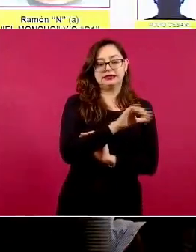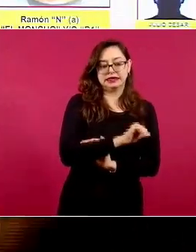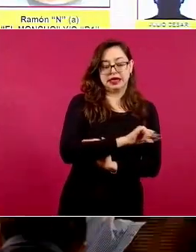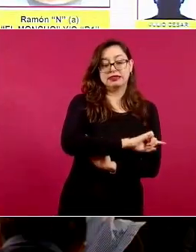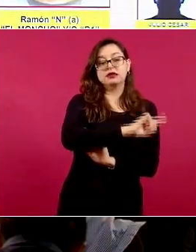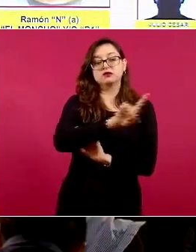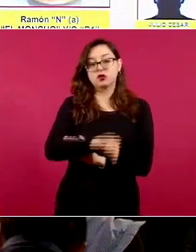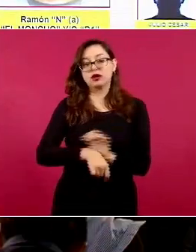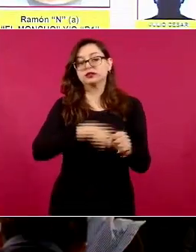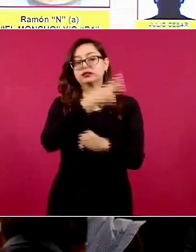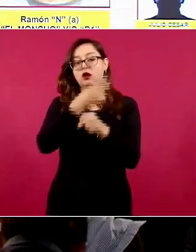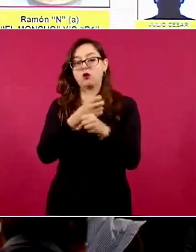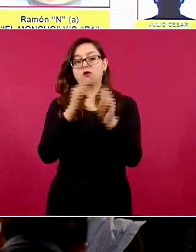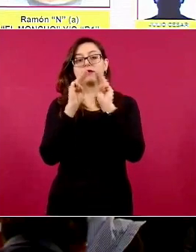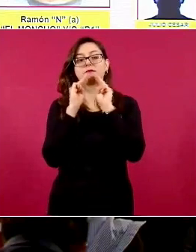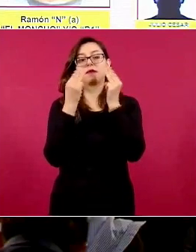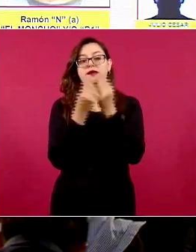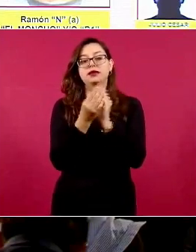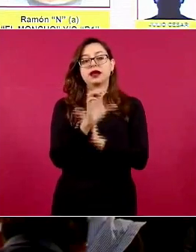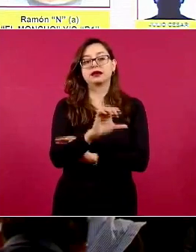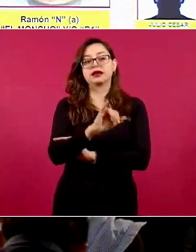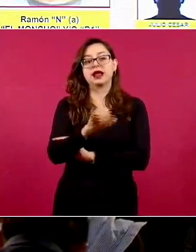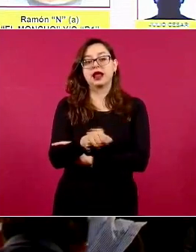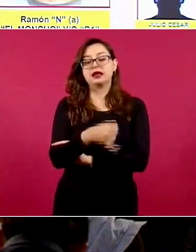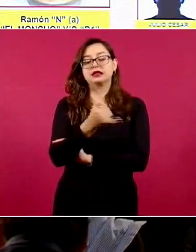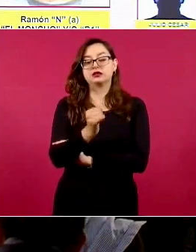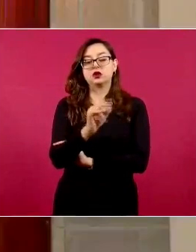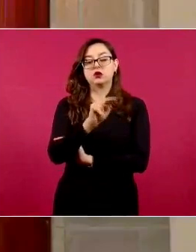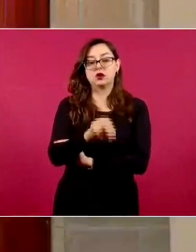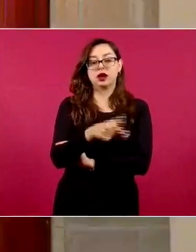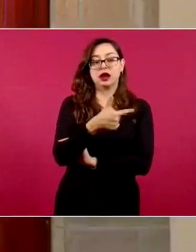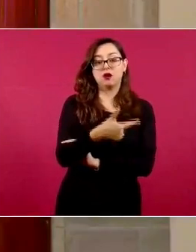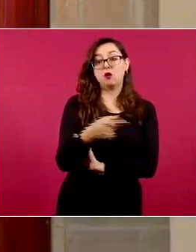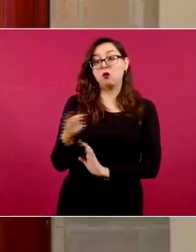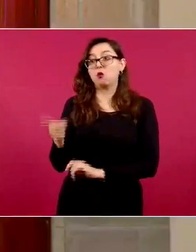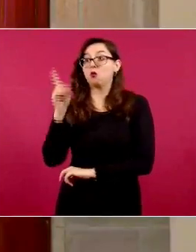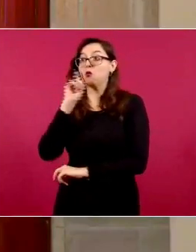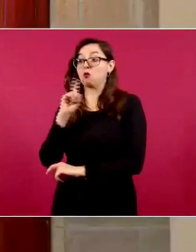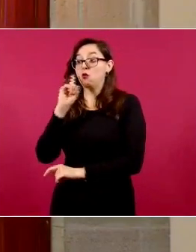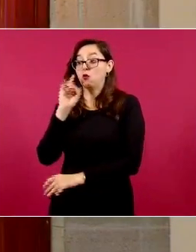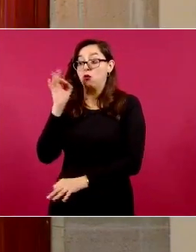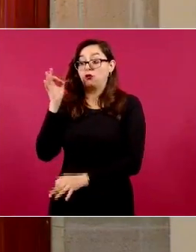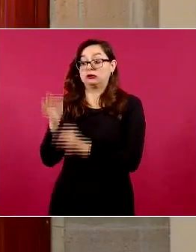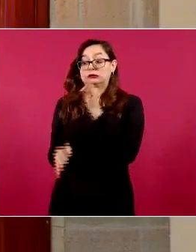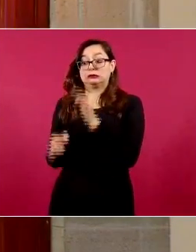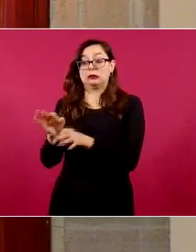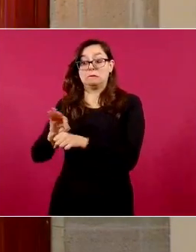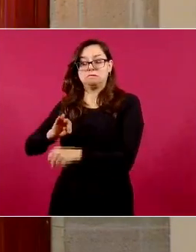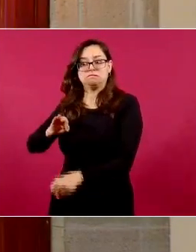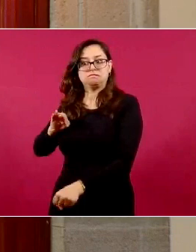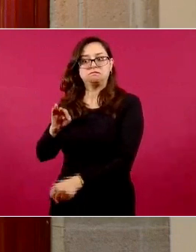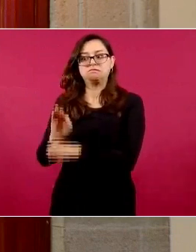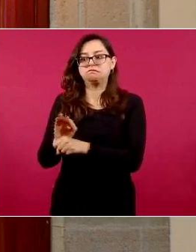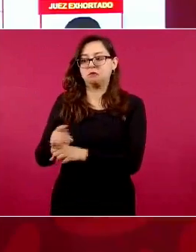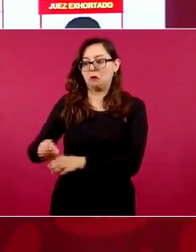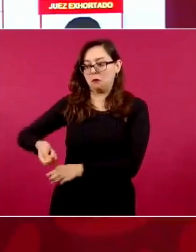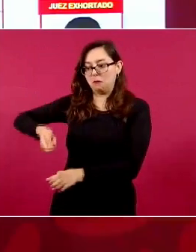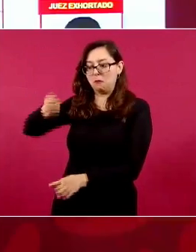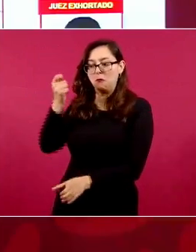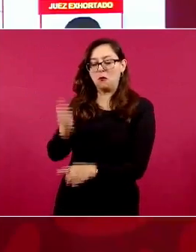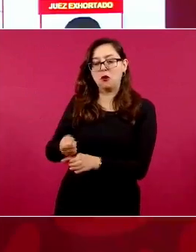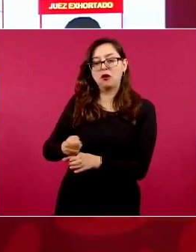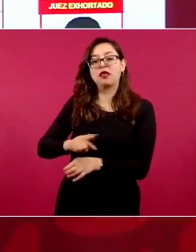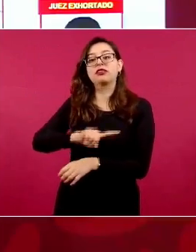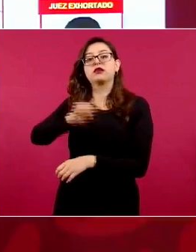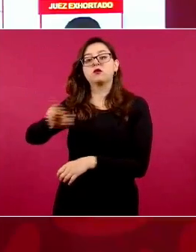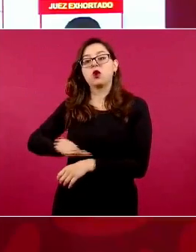Cártel Jalisco Nueva Generación. La jueza emitió la sentencia absolutoria y el juez segundo de distrito en